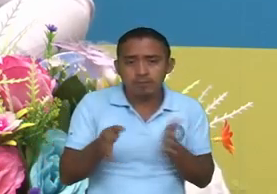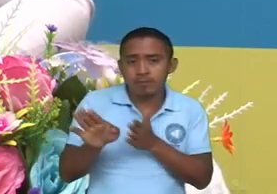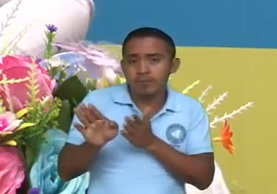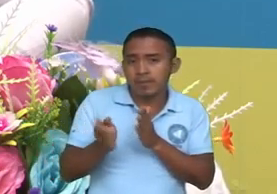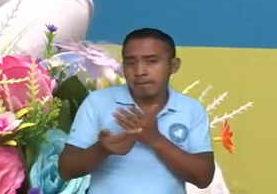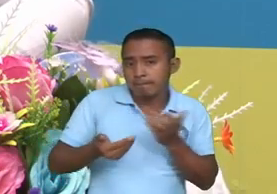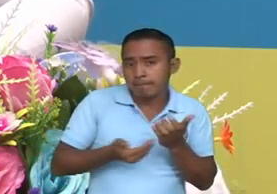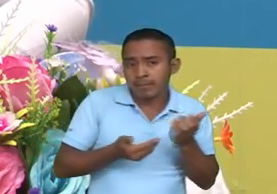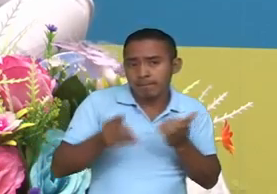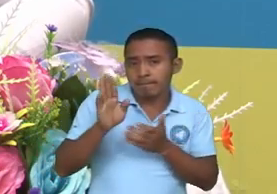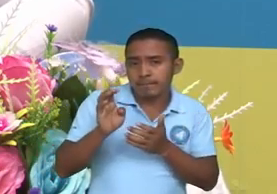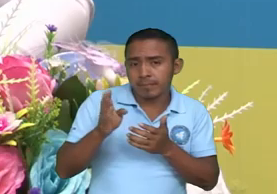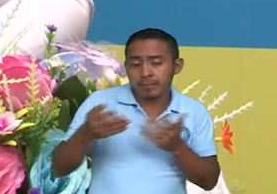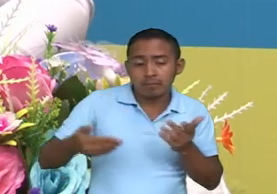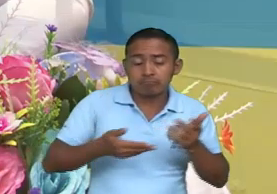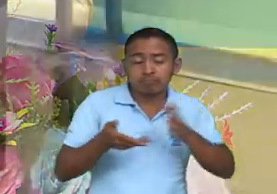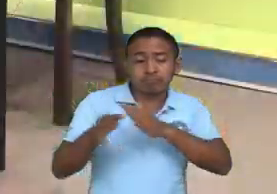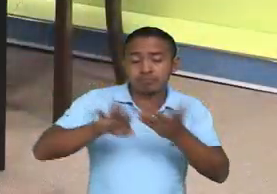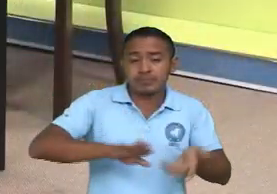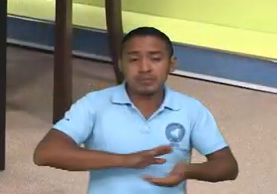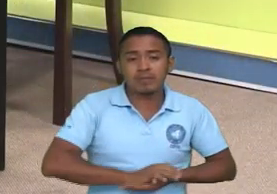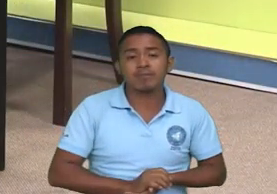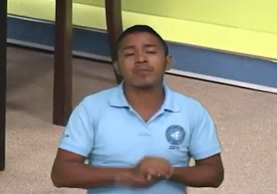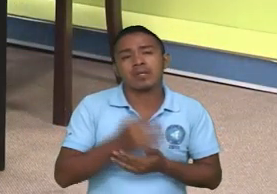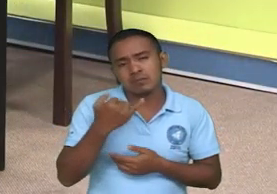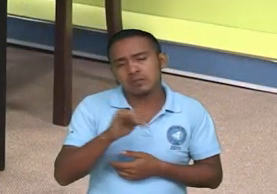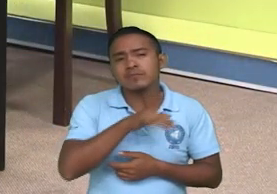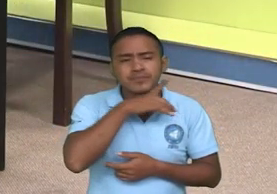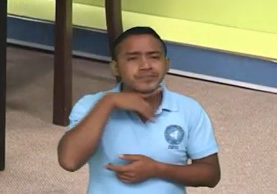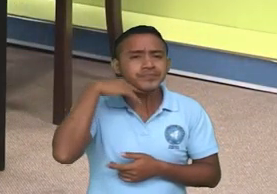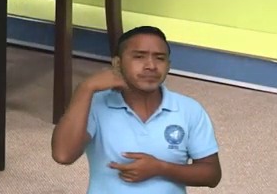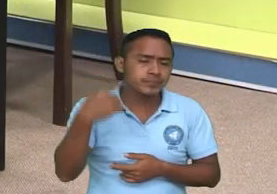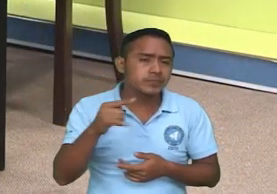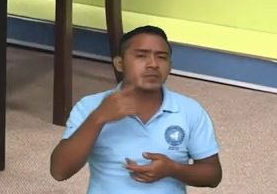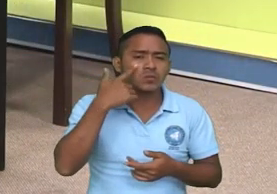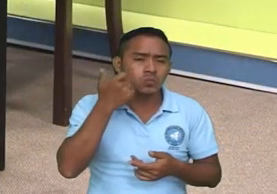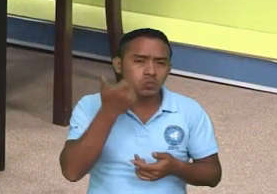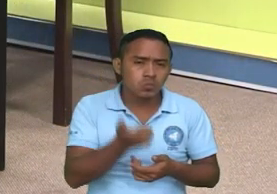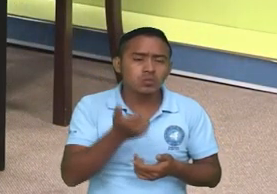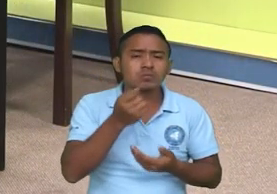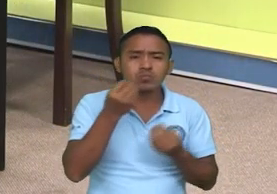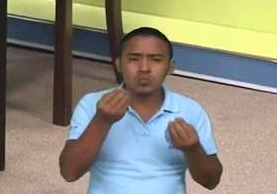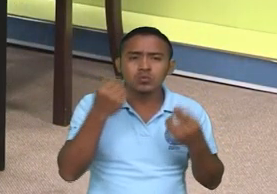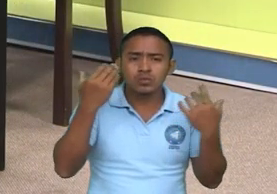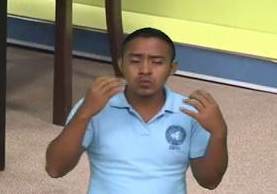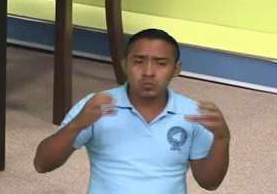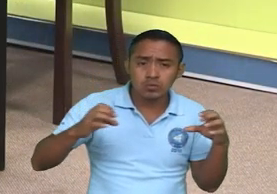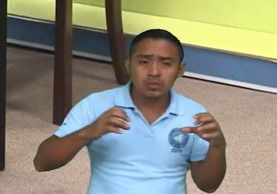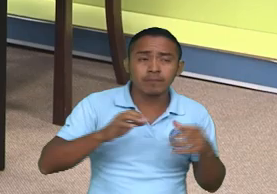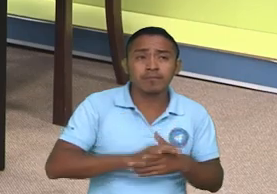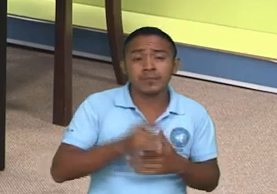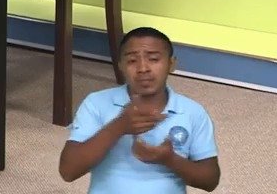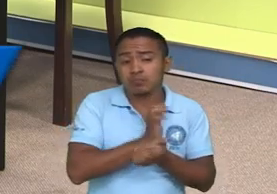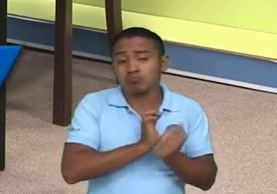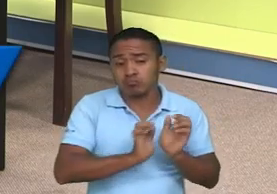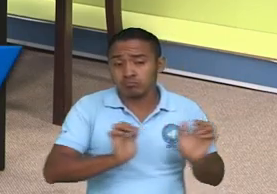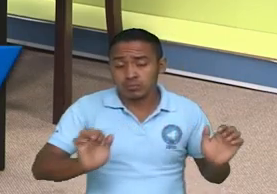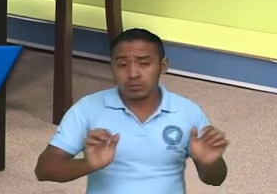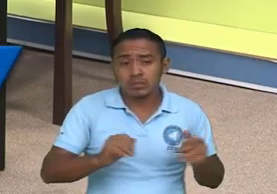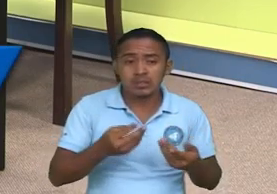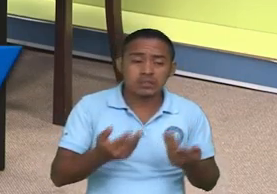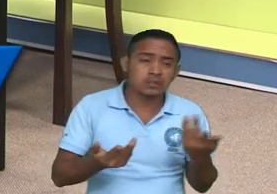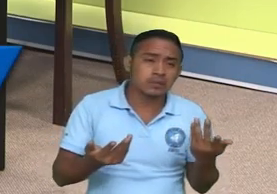no esperada, que causa alteraciones a nivel de la familia, estrés a nivel de los padres, porque no logran